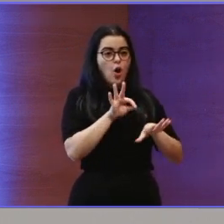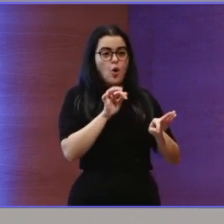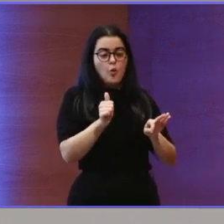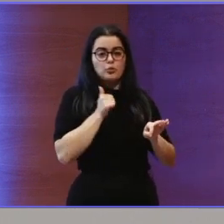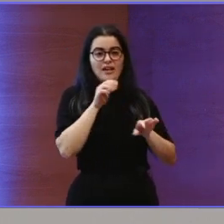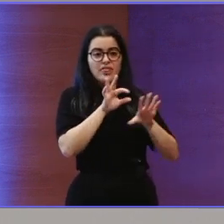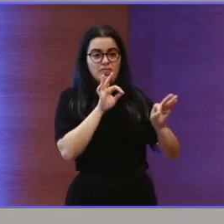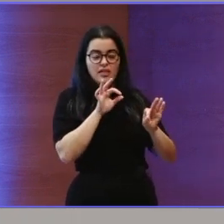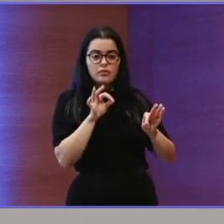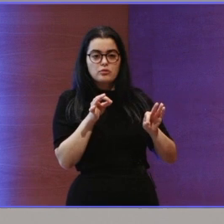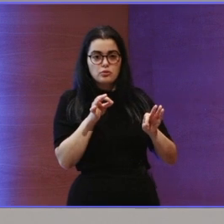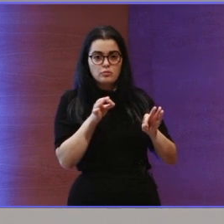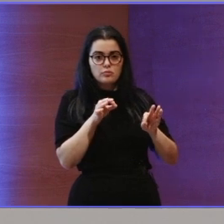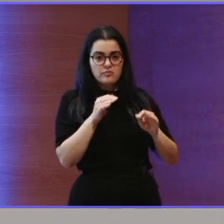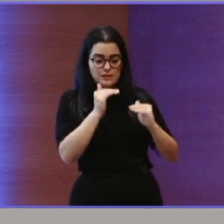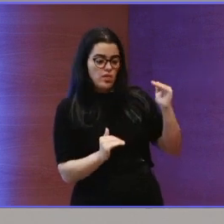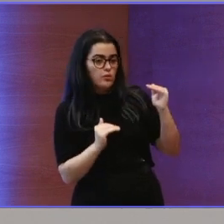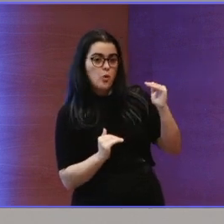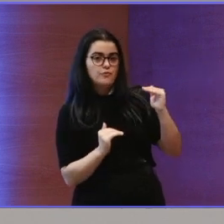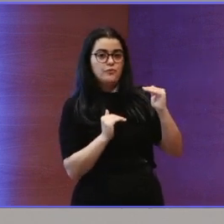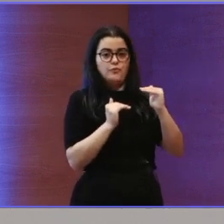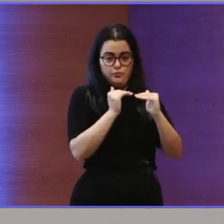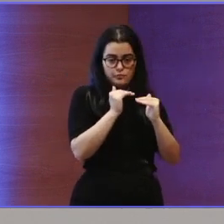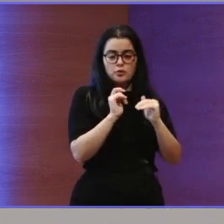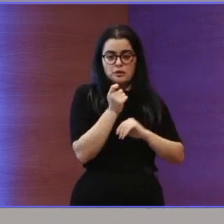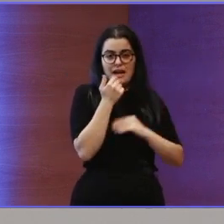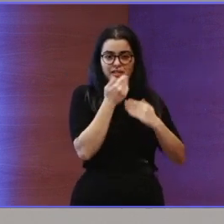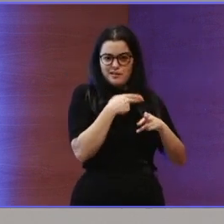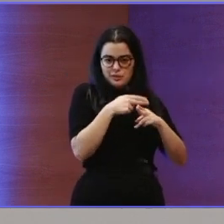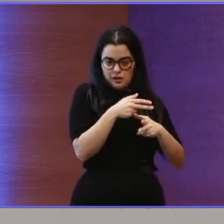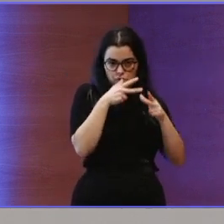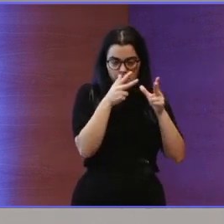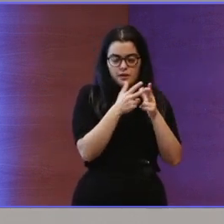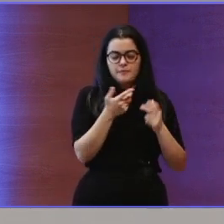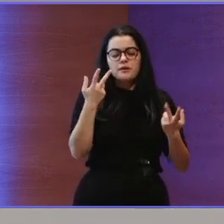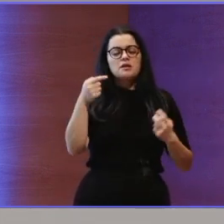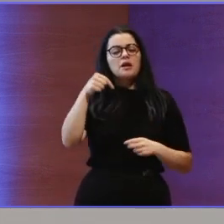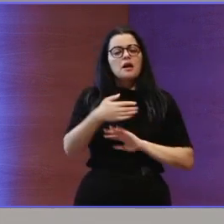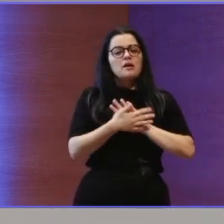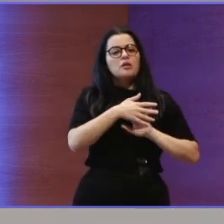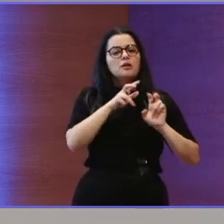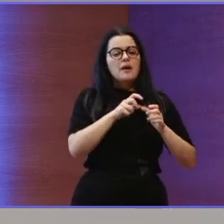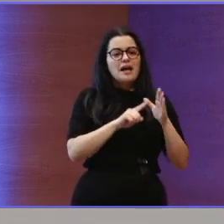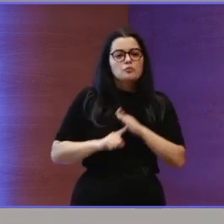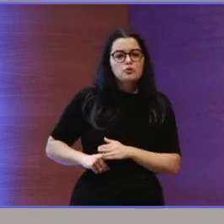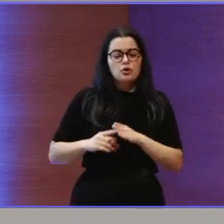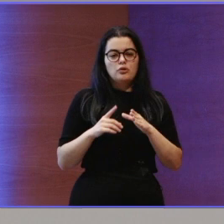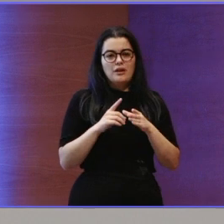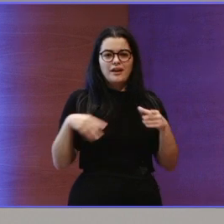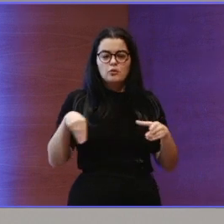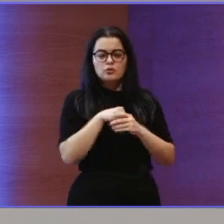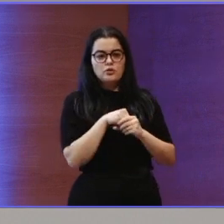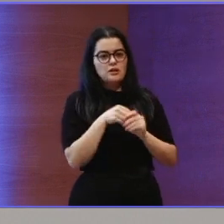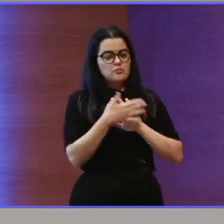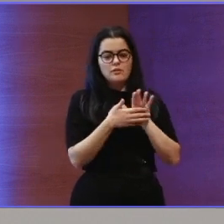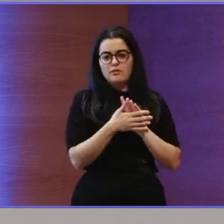y como ciudadana no sabiendo que en este en este acceso y hablando de de exclusión inclusión estamos hablando de dos cosas que ya son